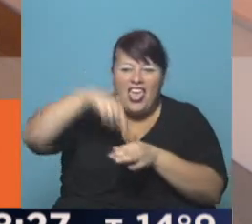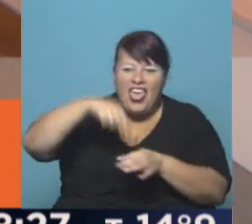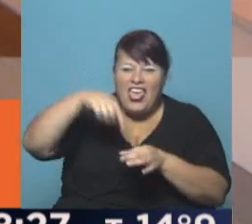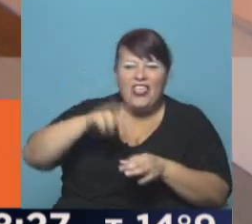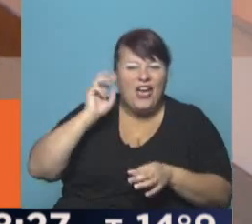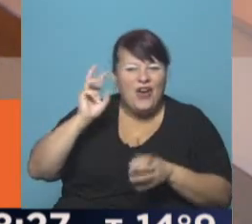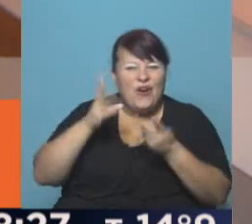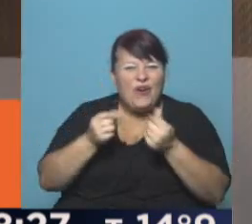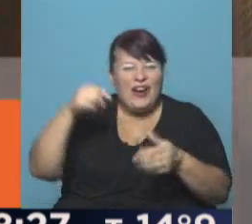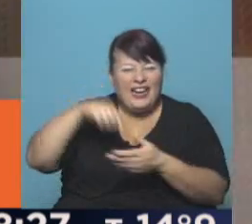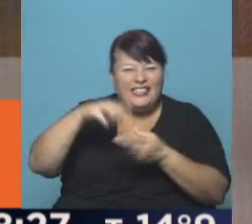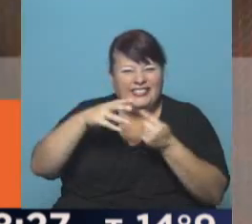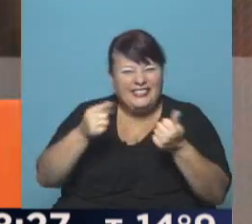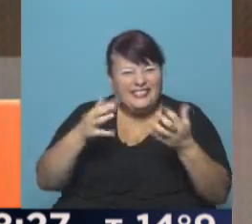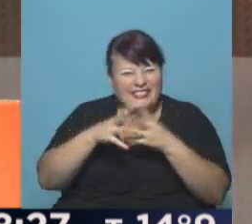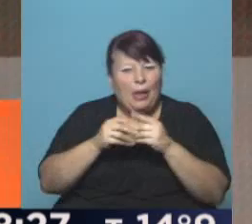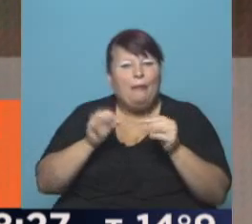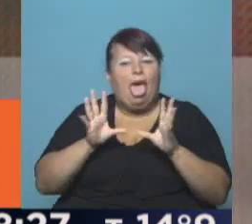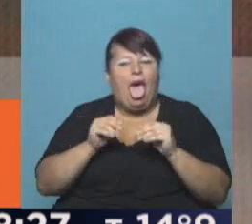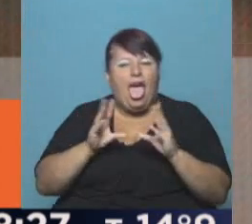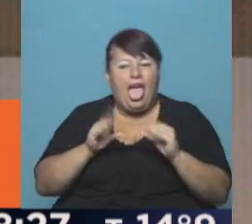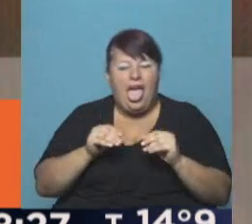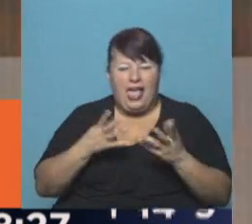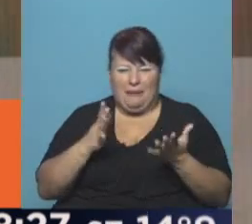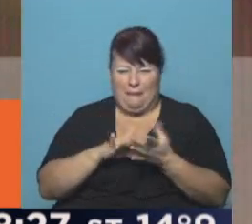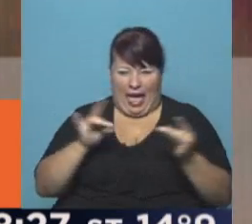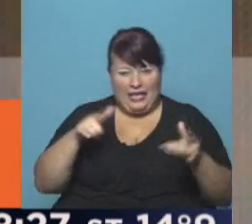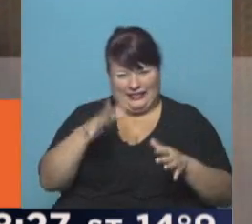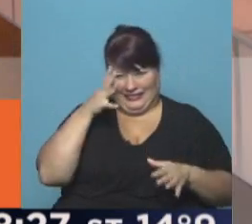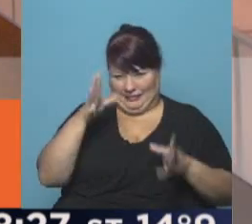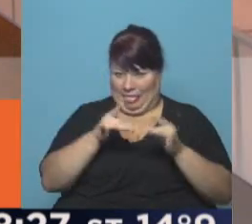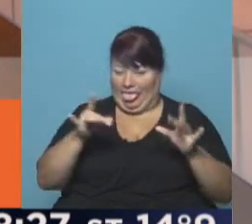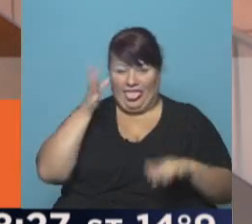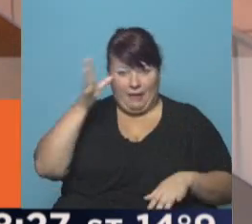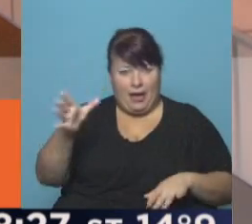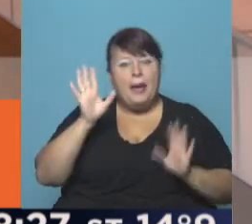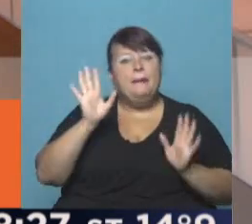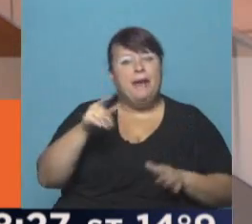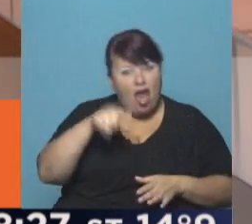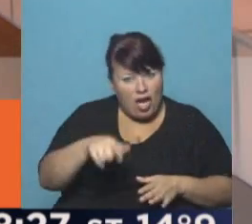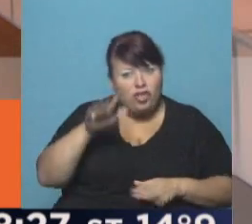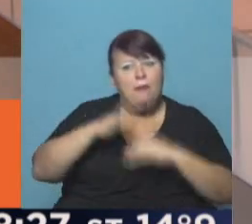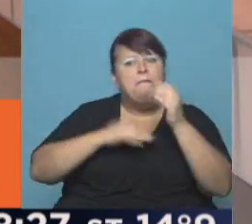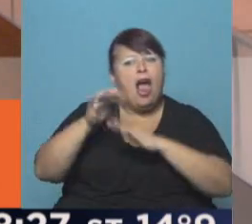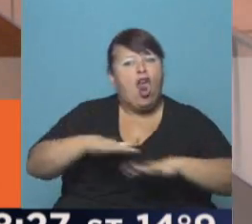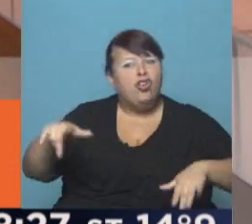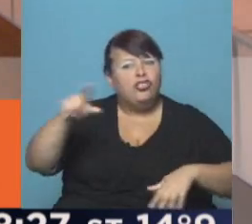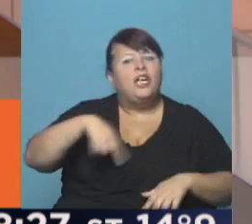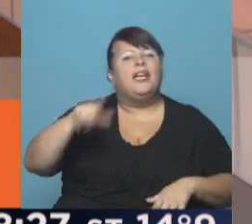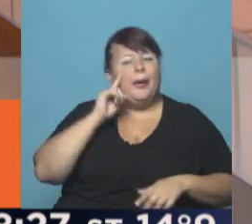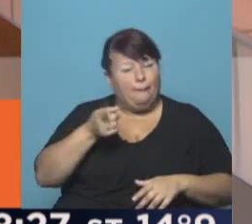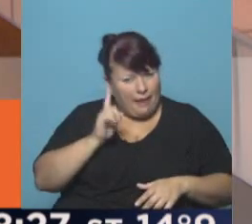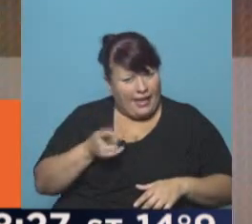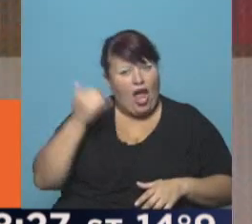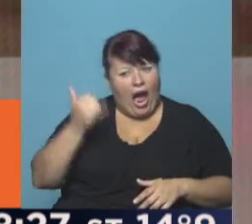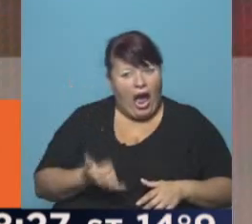y sentía como una situación blandita y pegajoso. Esto es demasiado pegajoso. Pero esto lo hacen los chicos. Y el peligro